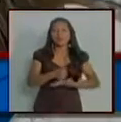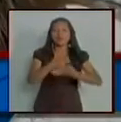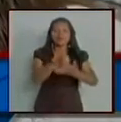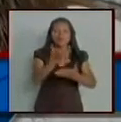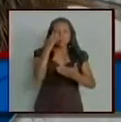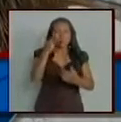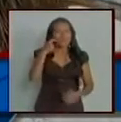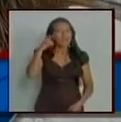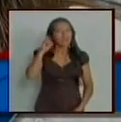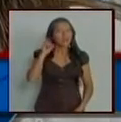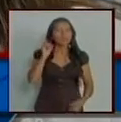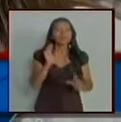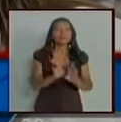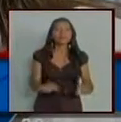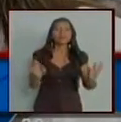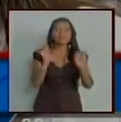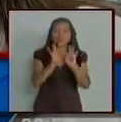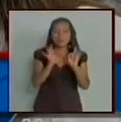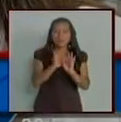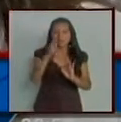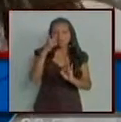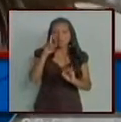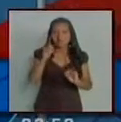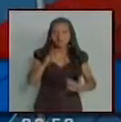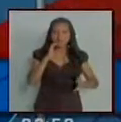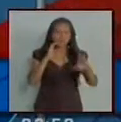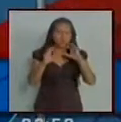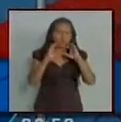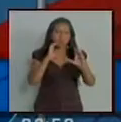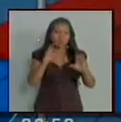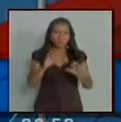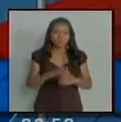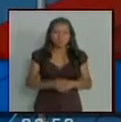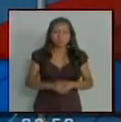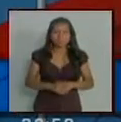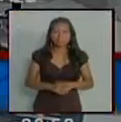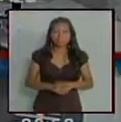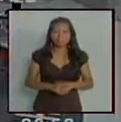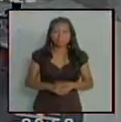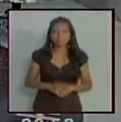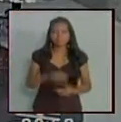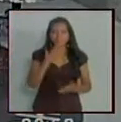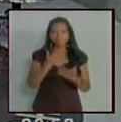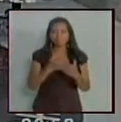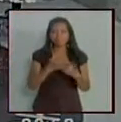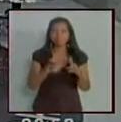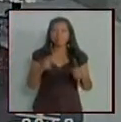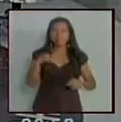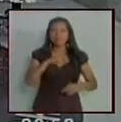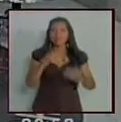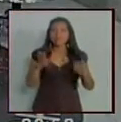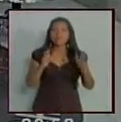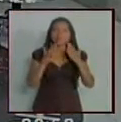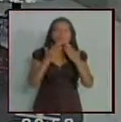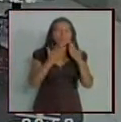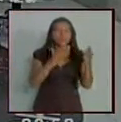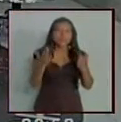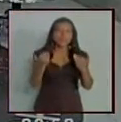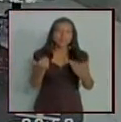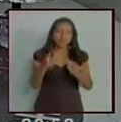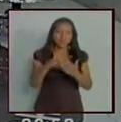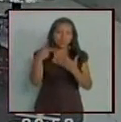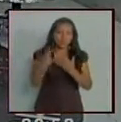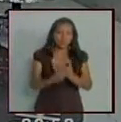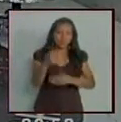porque la audición para eso nos sirve, para la comunicación, así para el lenguaje. Bueno, nosotros queremos agradecerles por haber estado esta noche